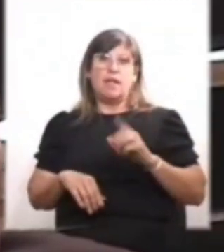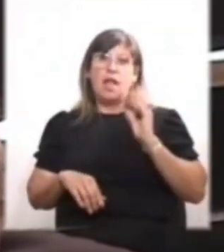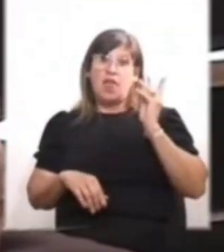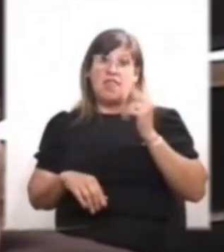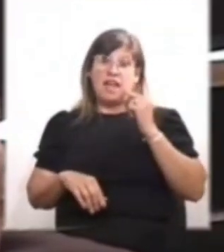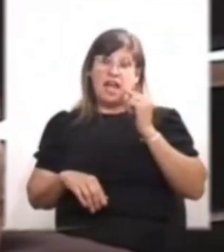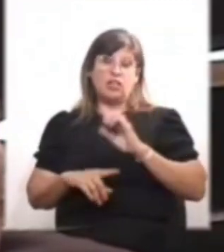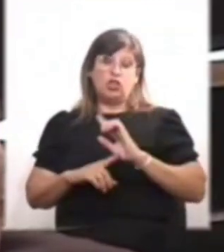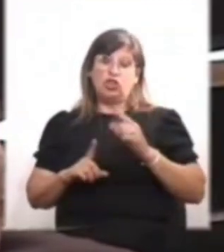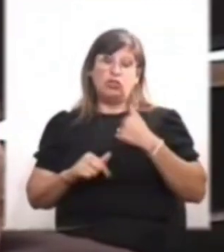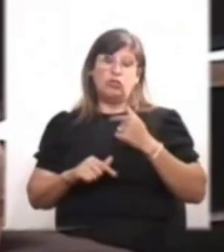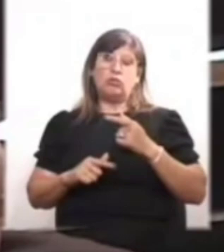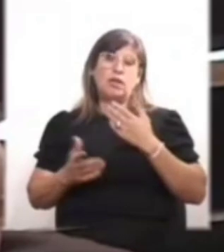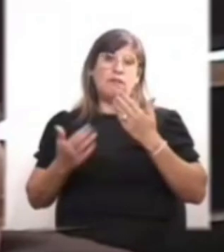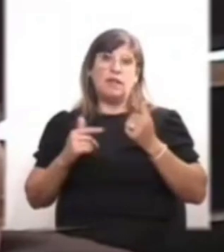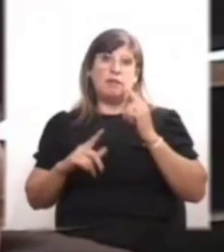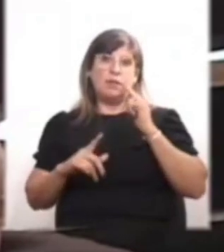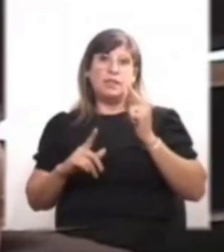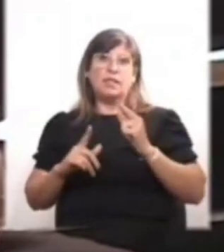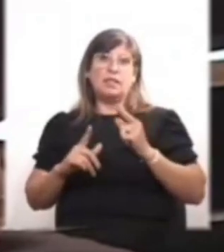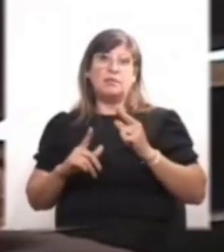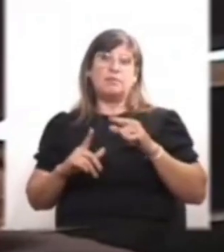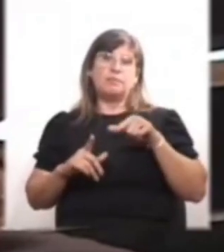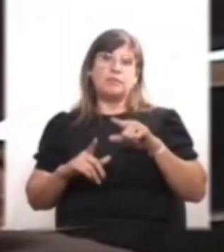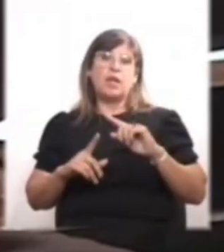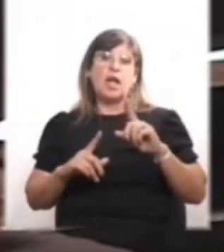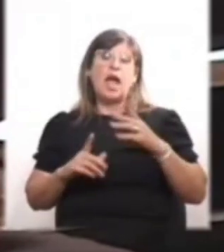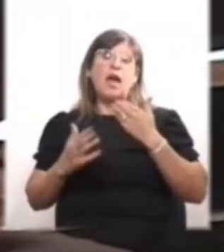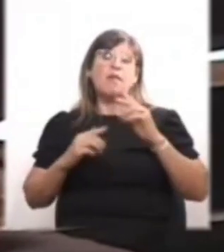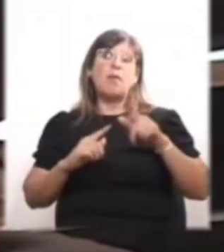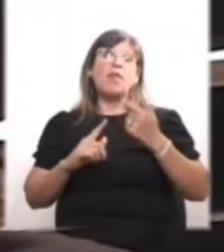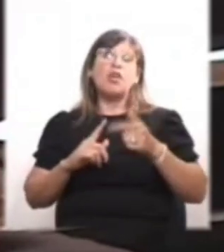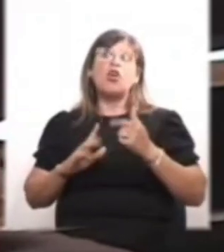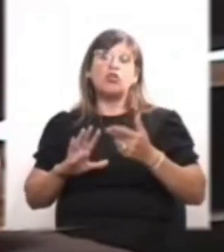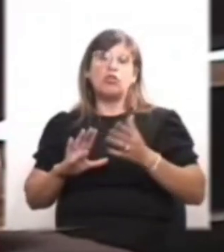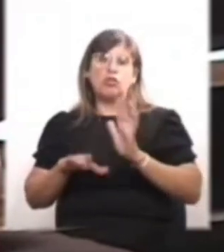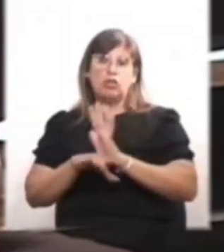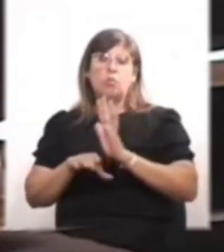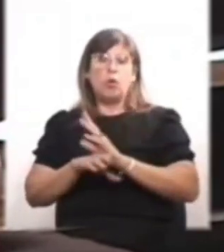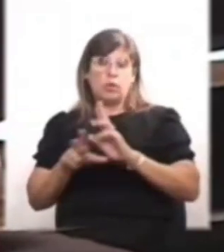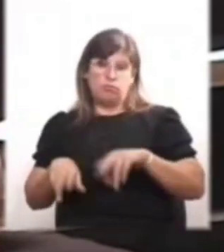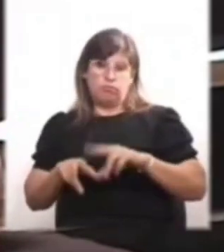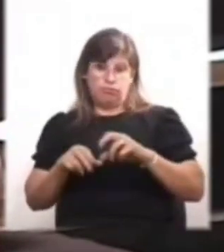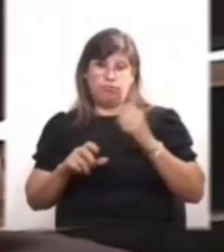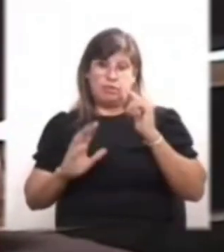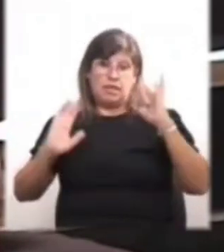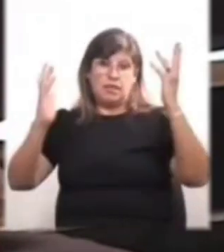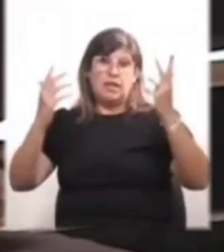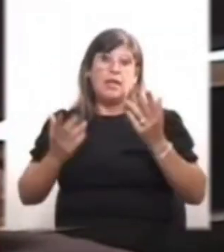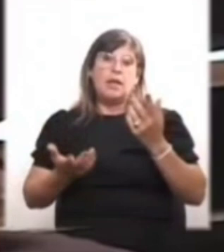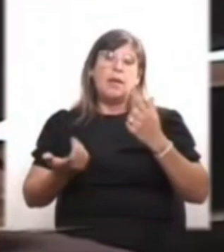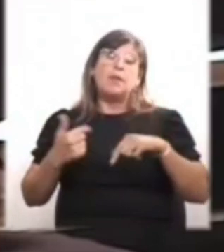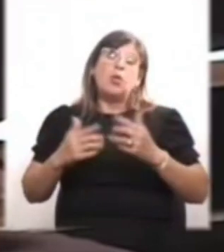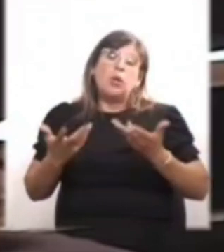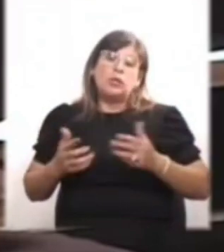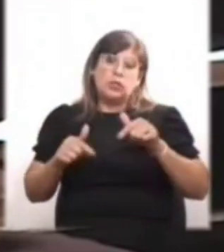forestación que se terminó haciendo, el monocultivo. Él hablaba de otra forestación, no esta. Pero bueno, se hizo esta.